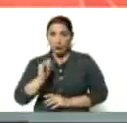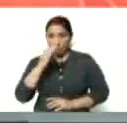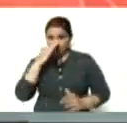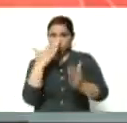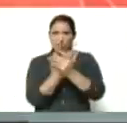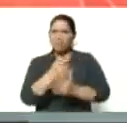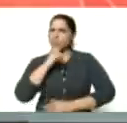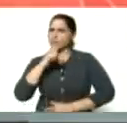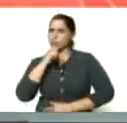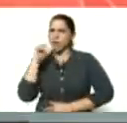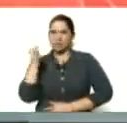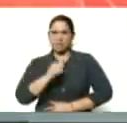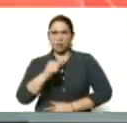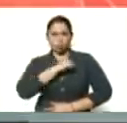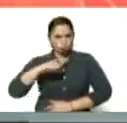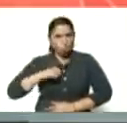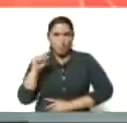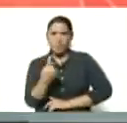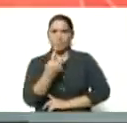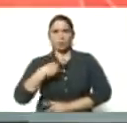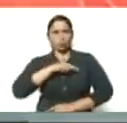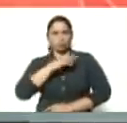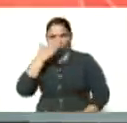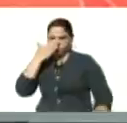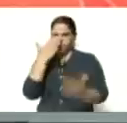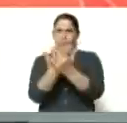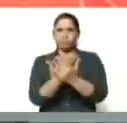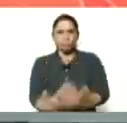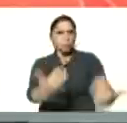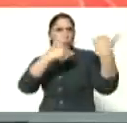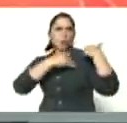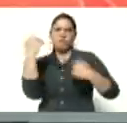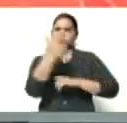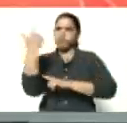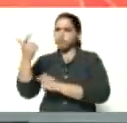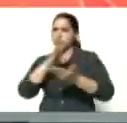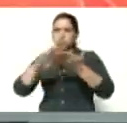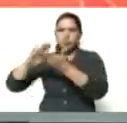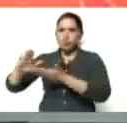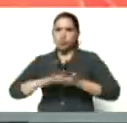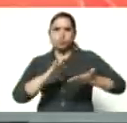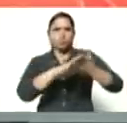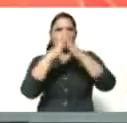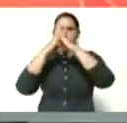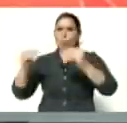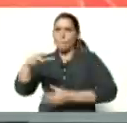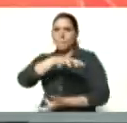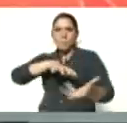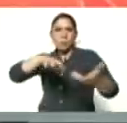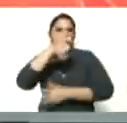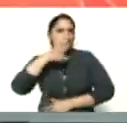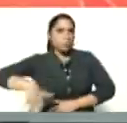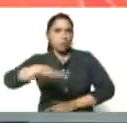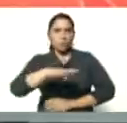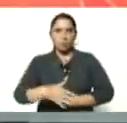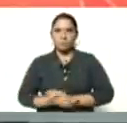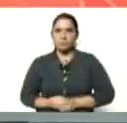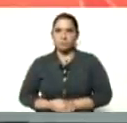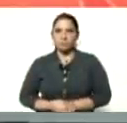enfrentando dificultades, somos los primeros en ponernos al frente en la búsqueda de soluciones a todos los problemas del pueblo.